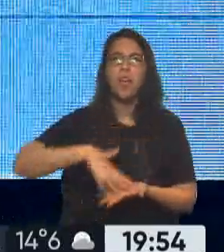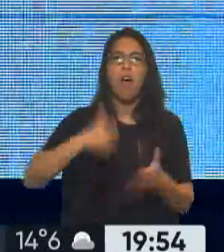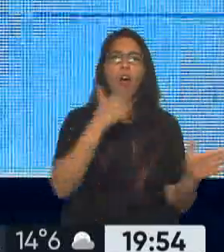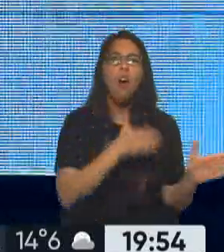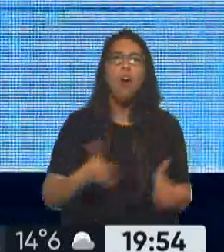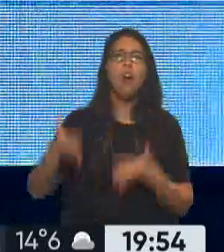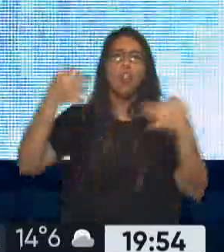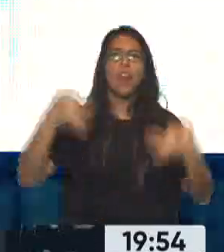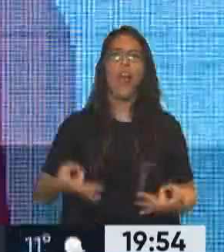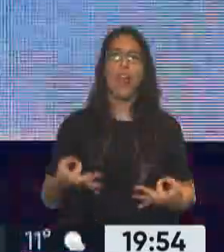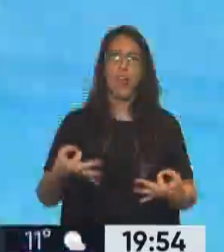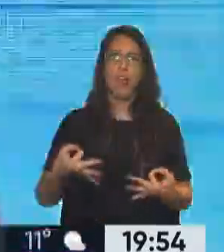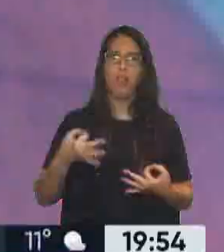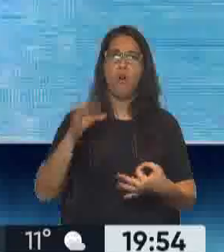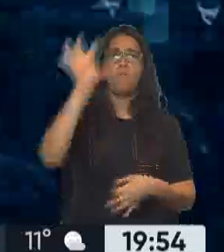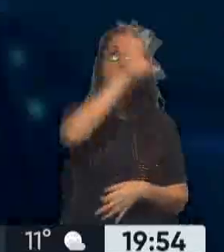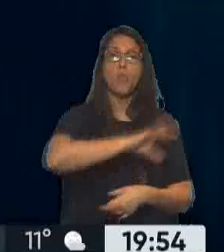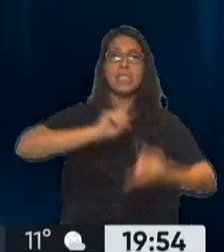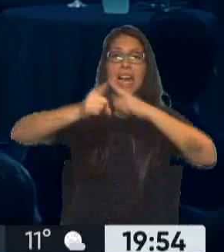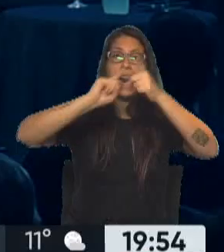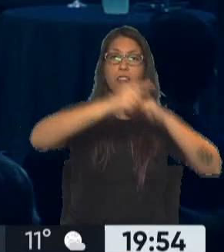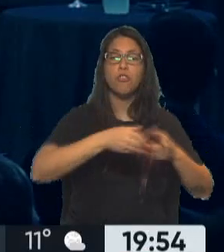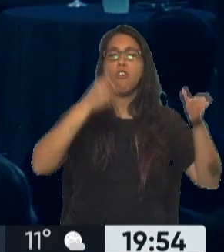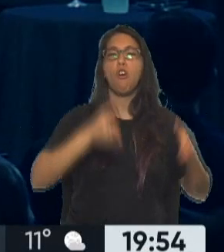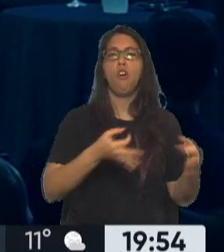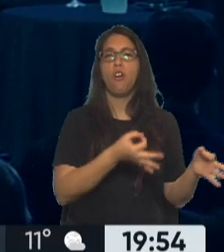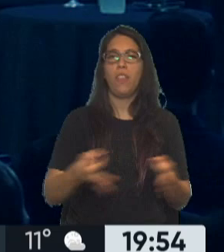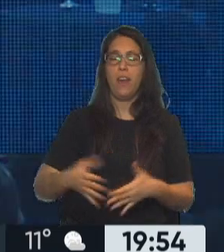las relaciones entre las provincias.